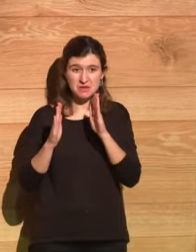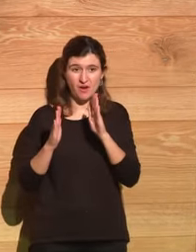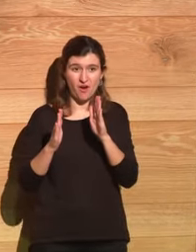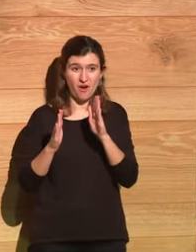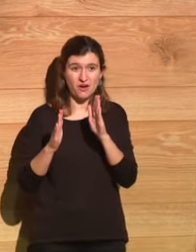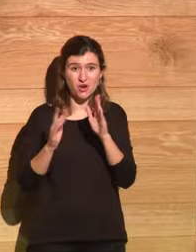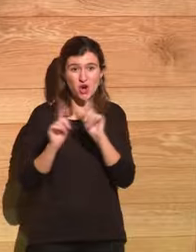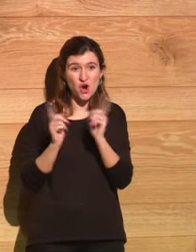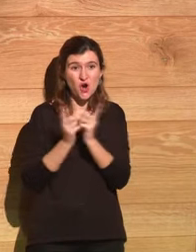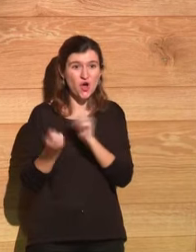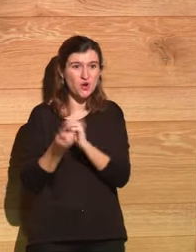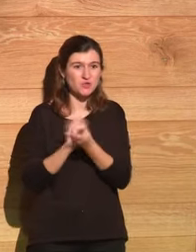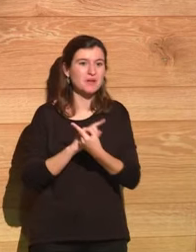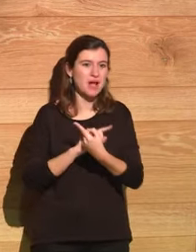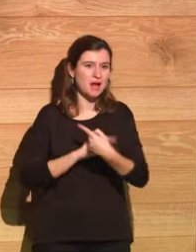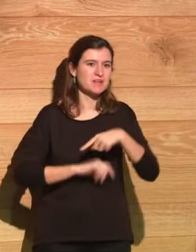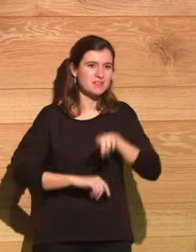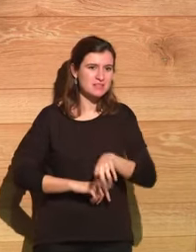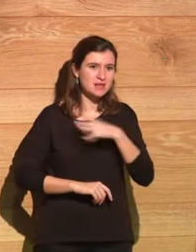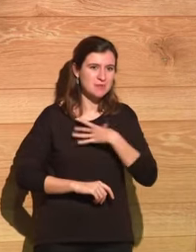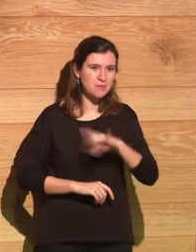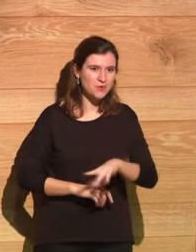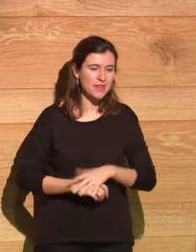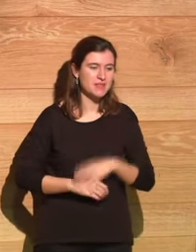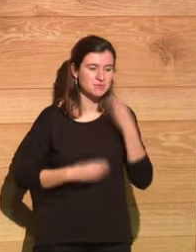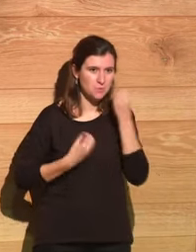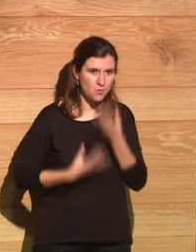también es bueno. Pero